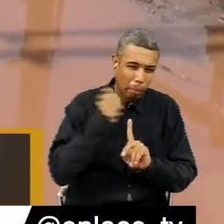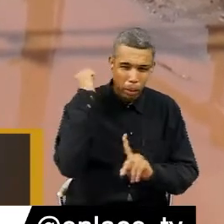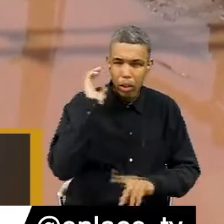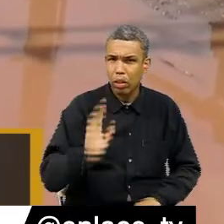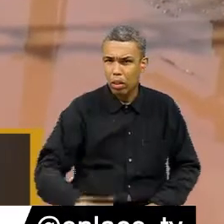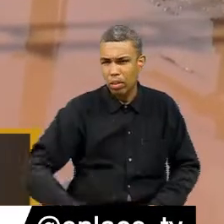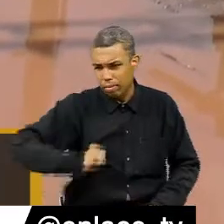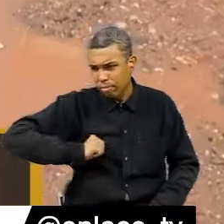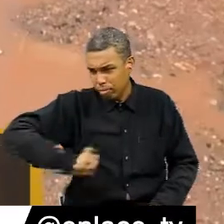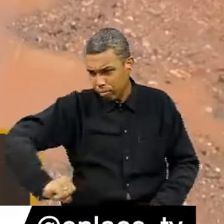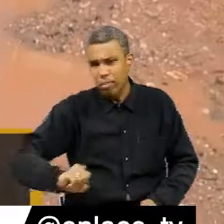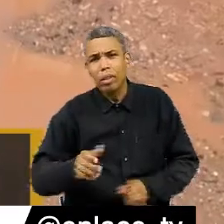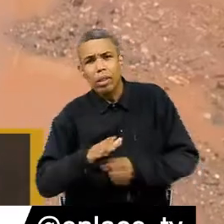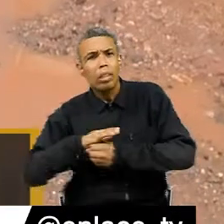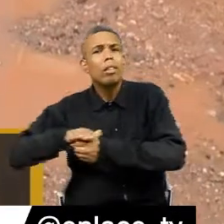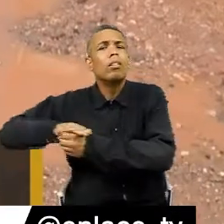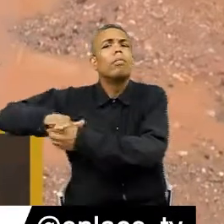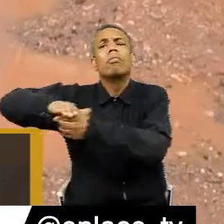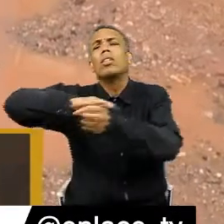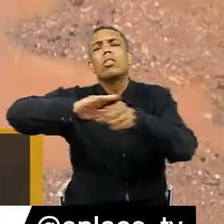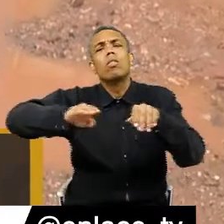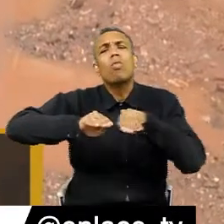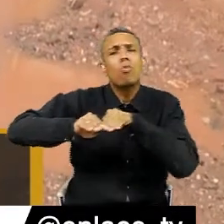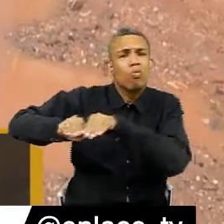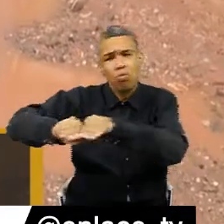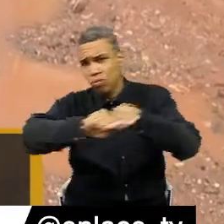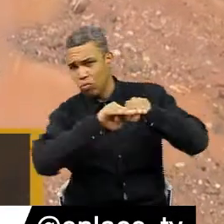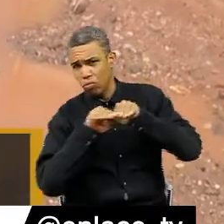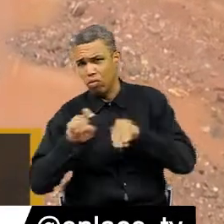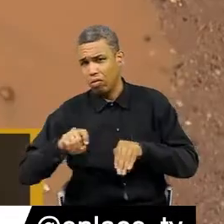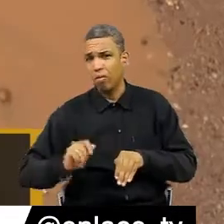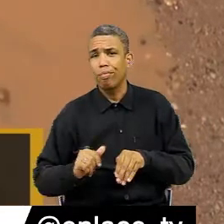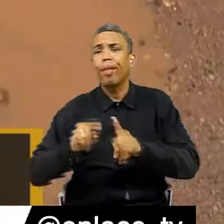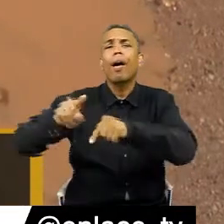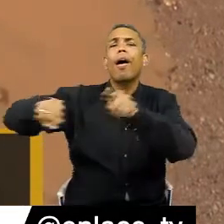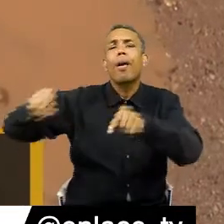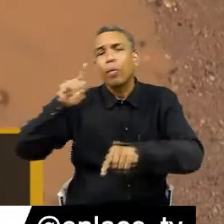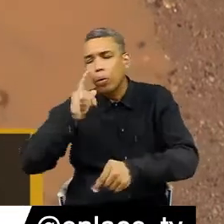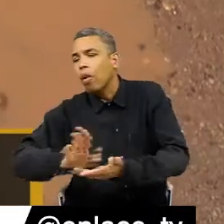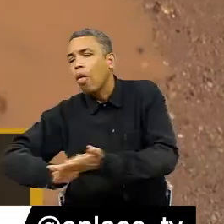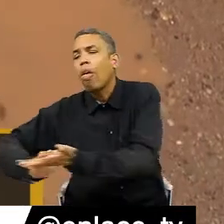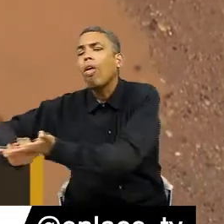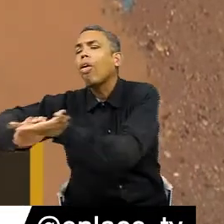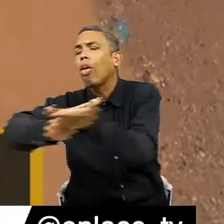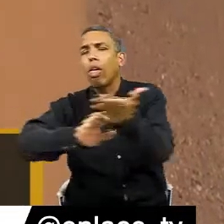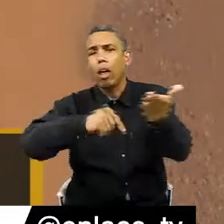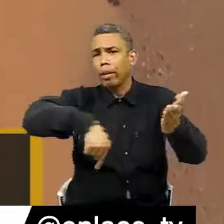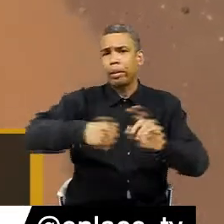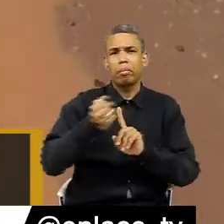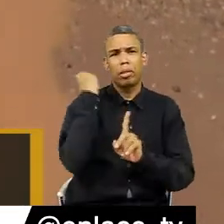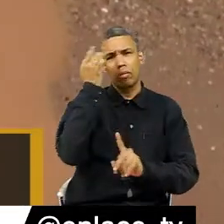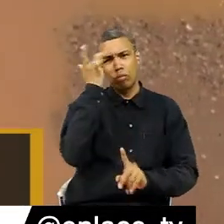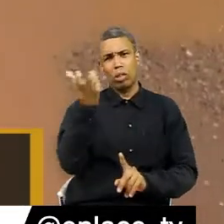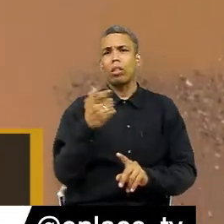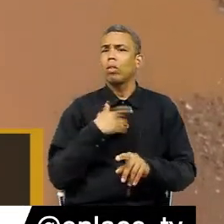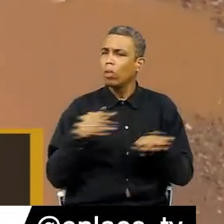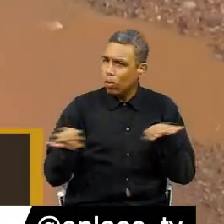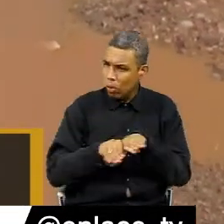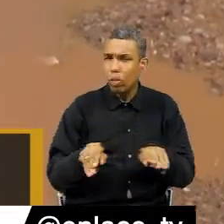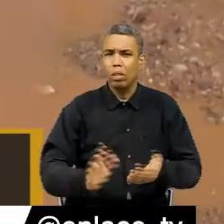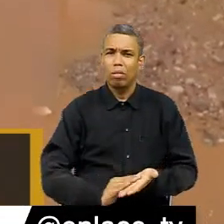de todas las comunidades de Barranca Bermeja. Tenemos esa problemática. La vía del barrio 22 de